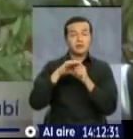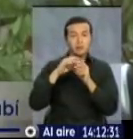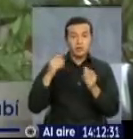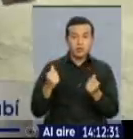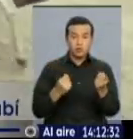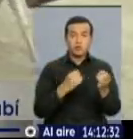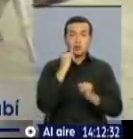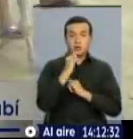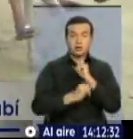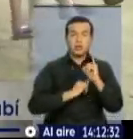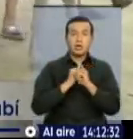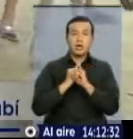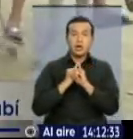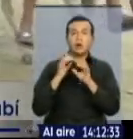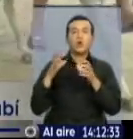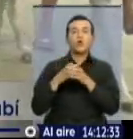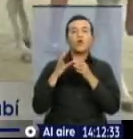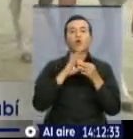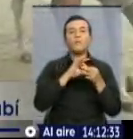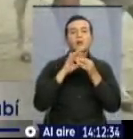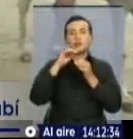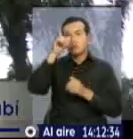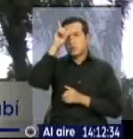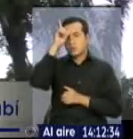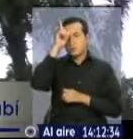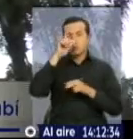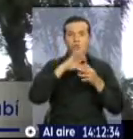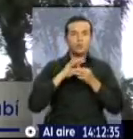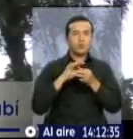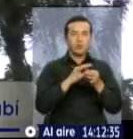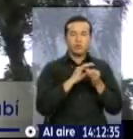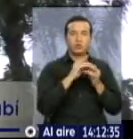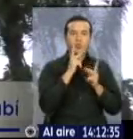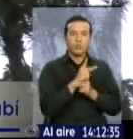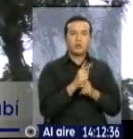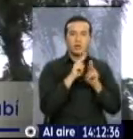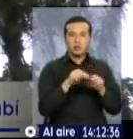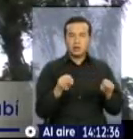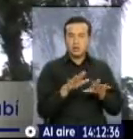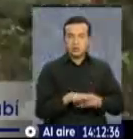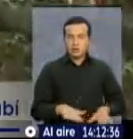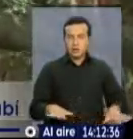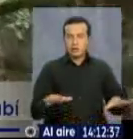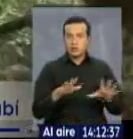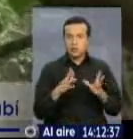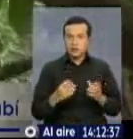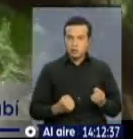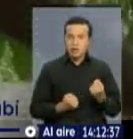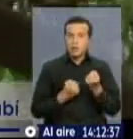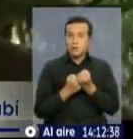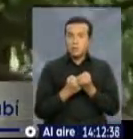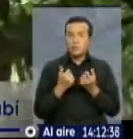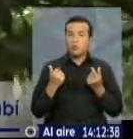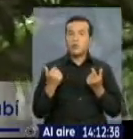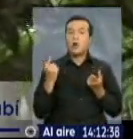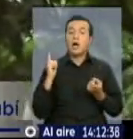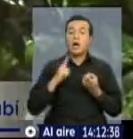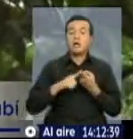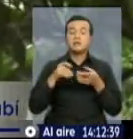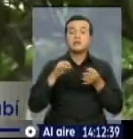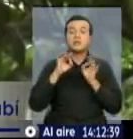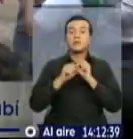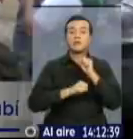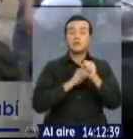internacional, viene desde la Agencia de Cooperación Alemana y la Unión Internacional para la Conservación de la Naturaleza. La asistencia debería terminarse en febrero